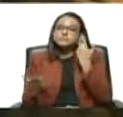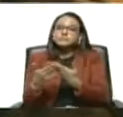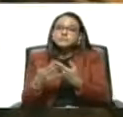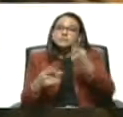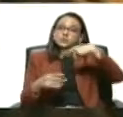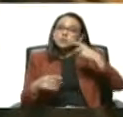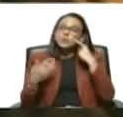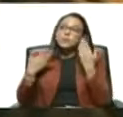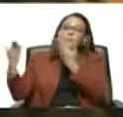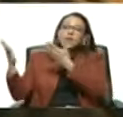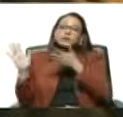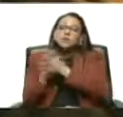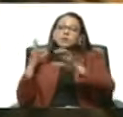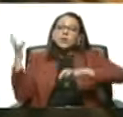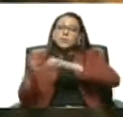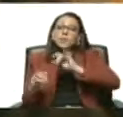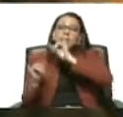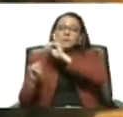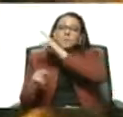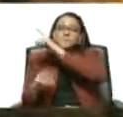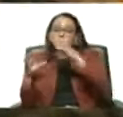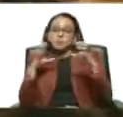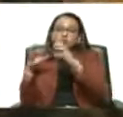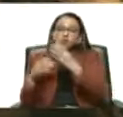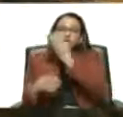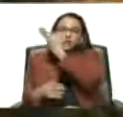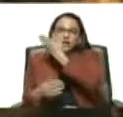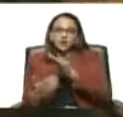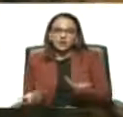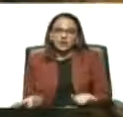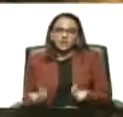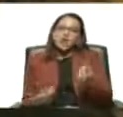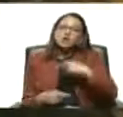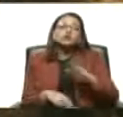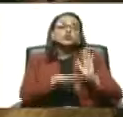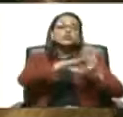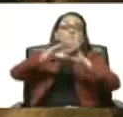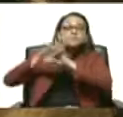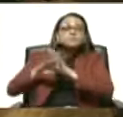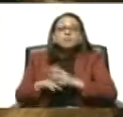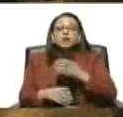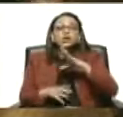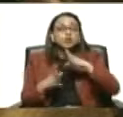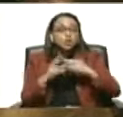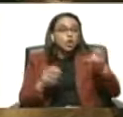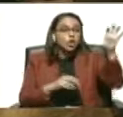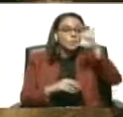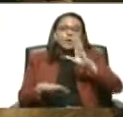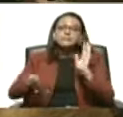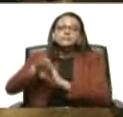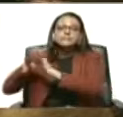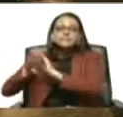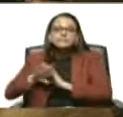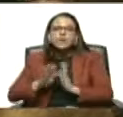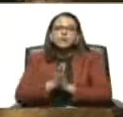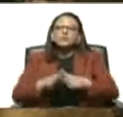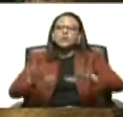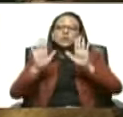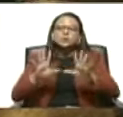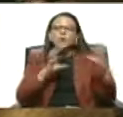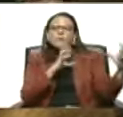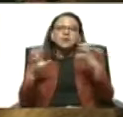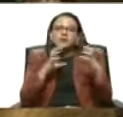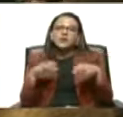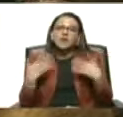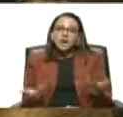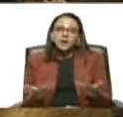en Palestina, estimado embajador. Es un clamor de los pueblos. Y siempre el pueblo palestino